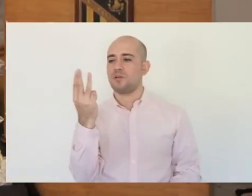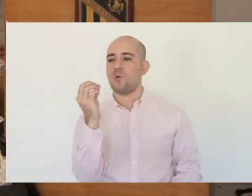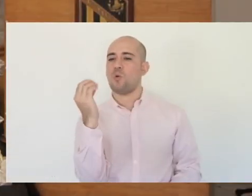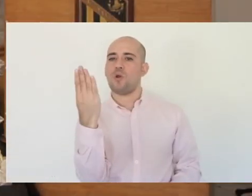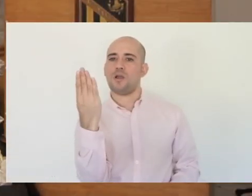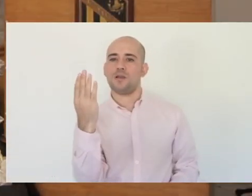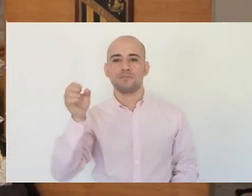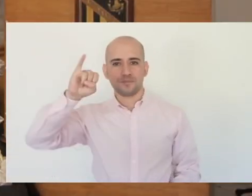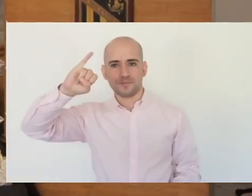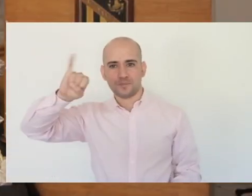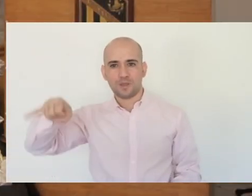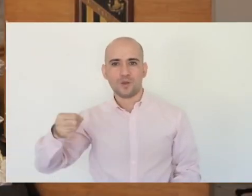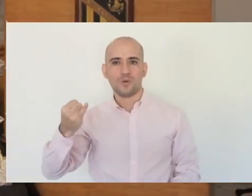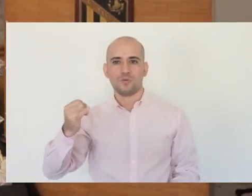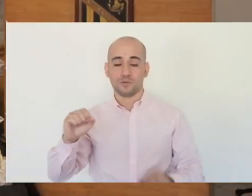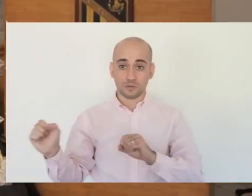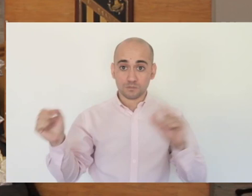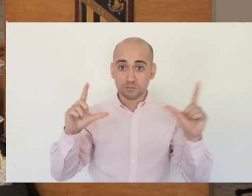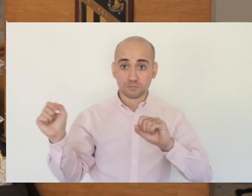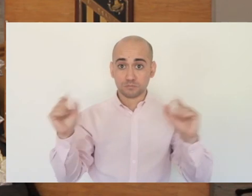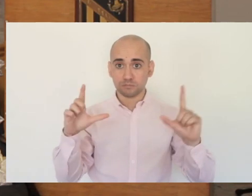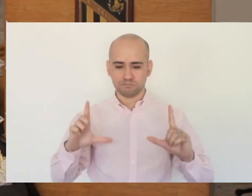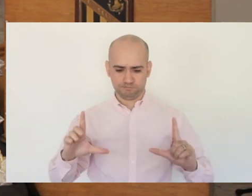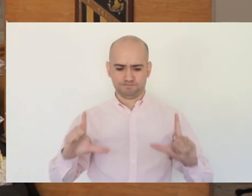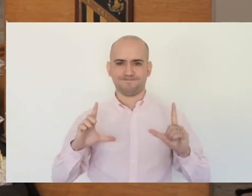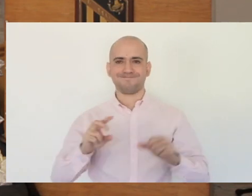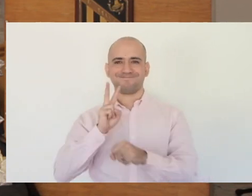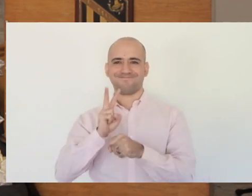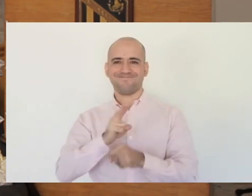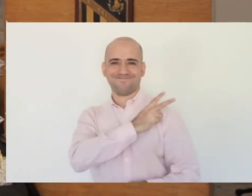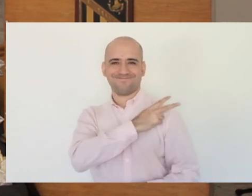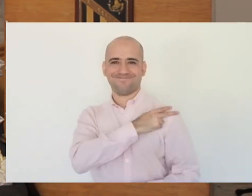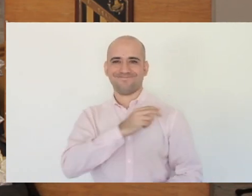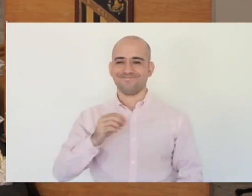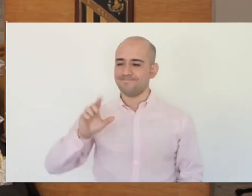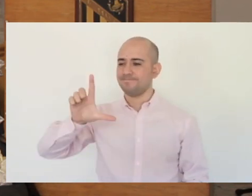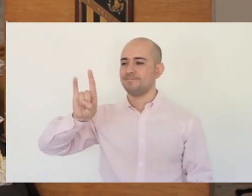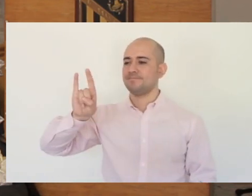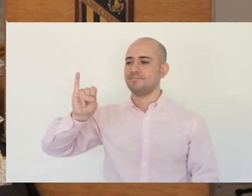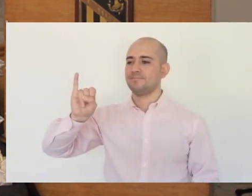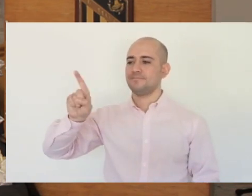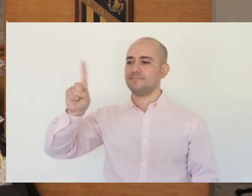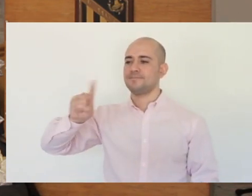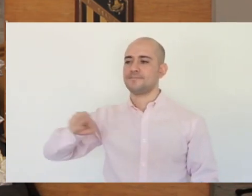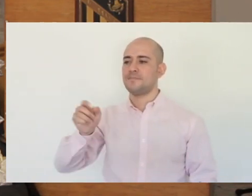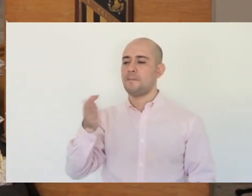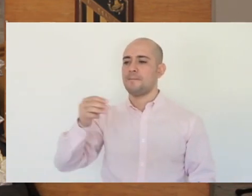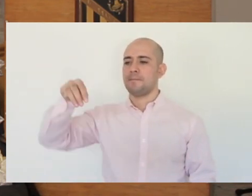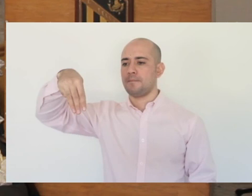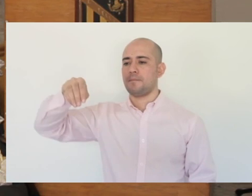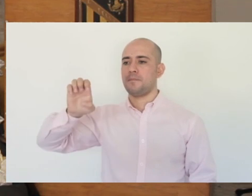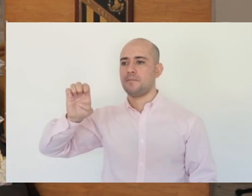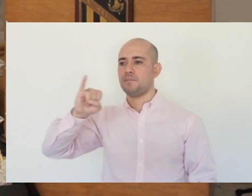Recibe su licencia los alumnos y alumnas del segundo ciclo J, liderado por su profesor jefe, el